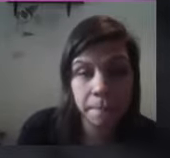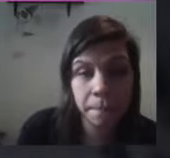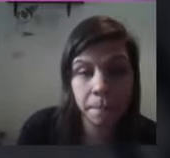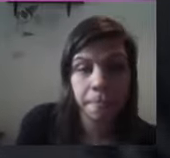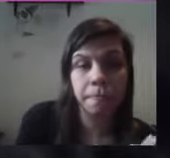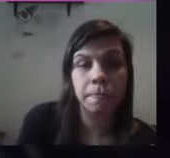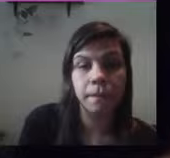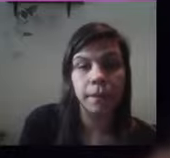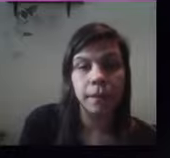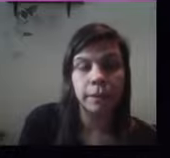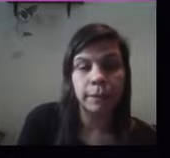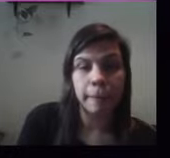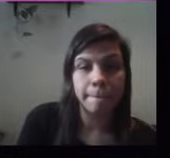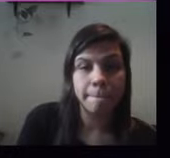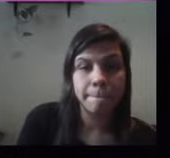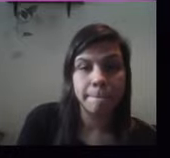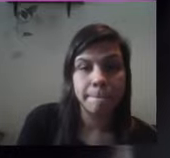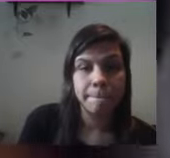dejar acá.